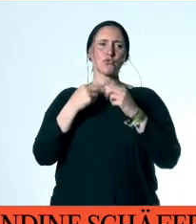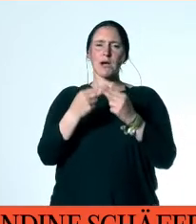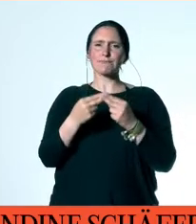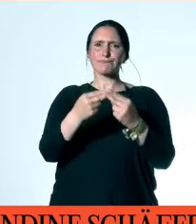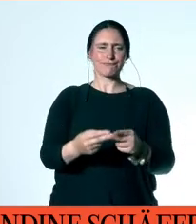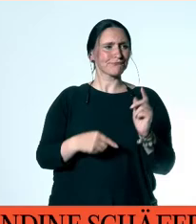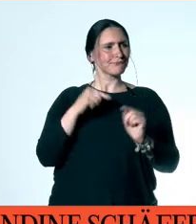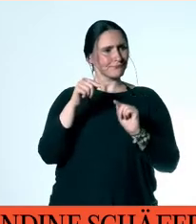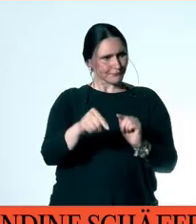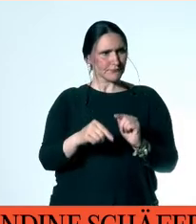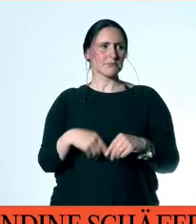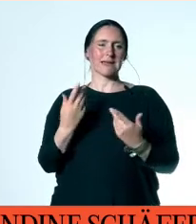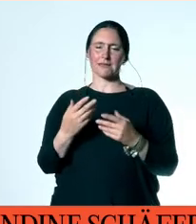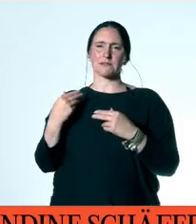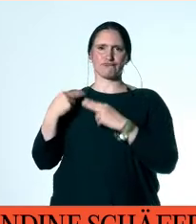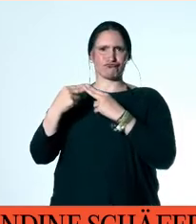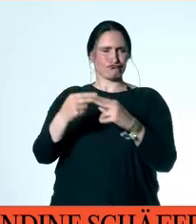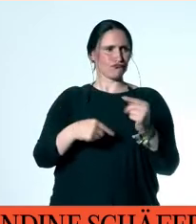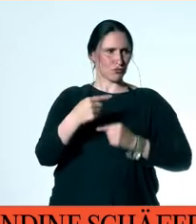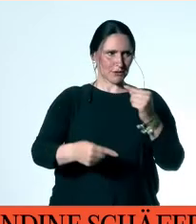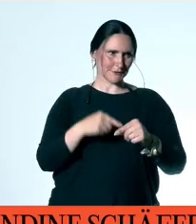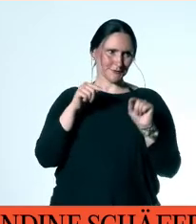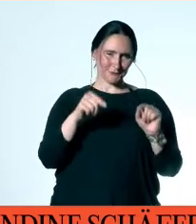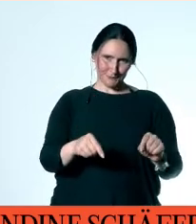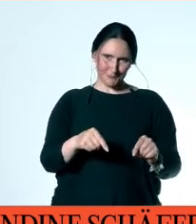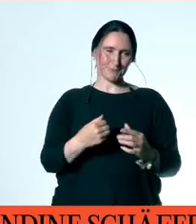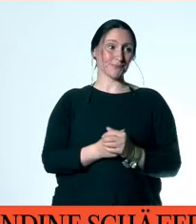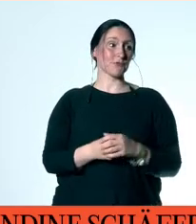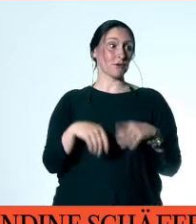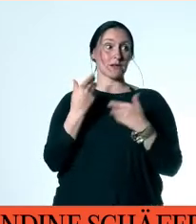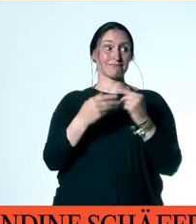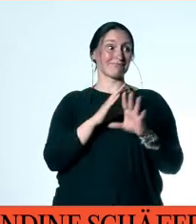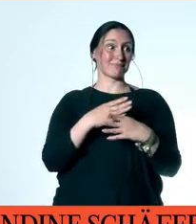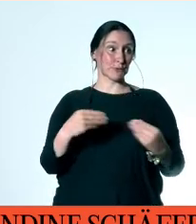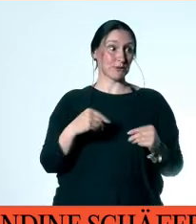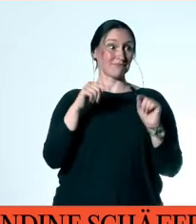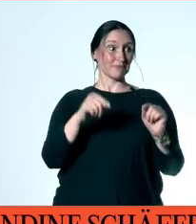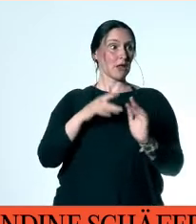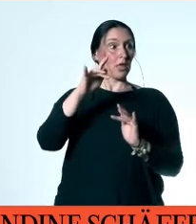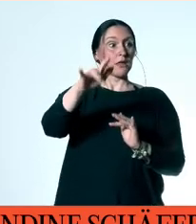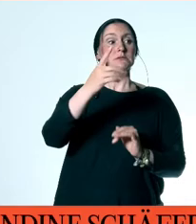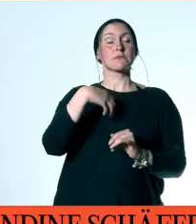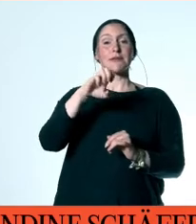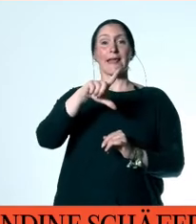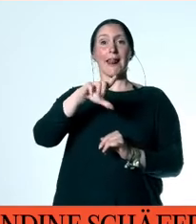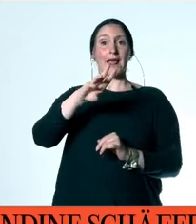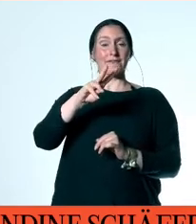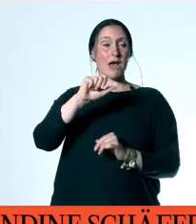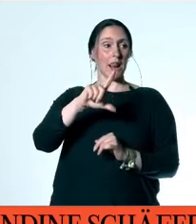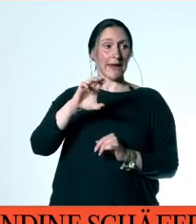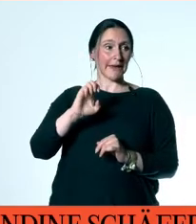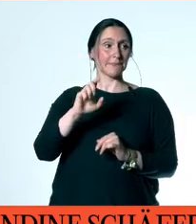la tradición, se acaba, würde diese Tradition verschwinden, sie würde verschwinden, die Menschen in El Valle